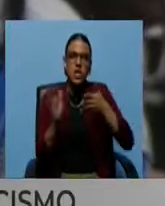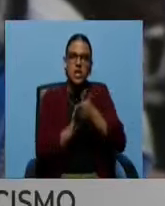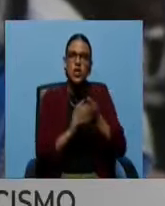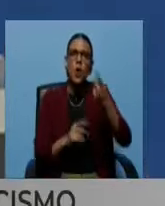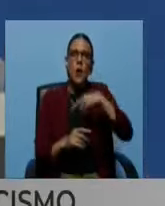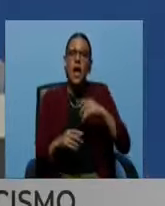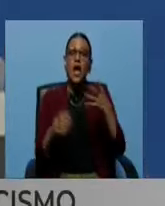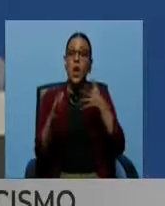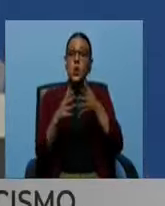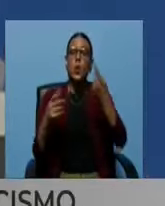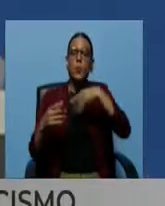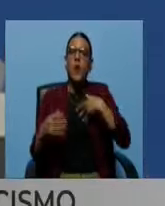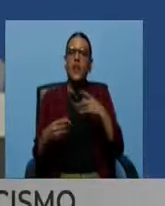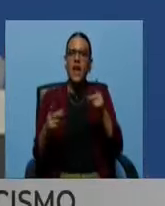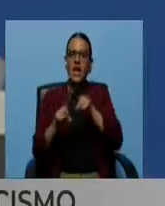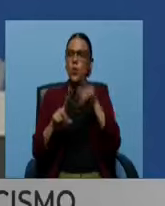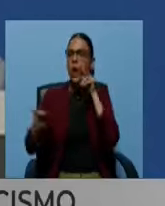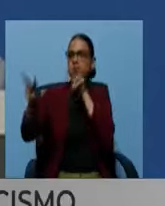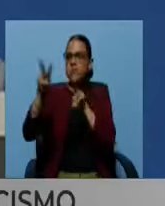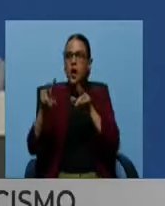movimientos fascistas en Europa.